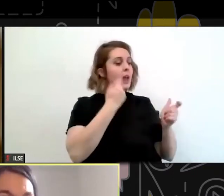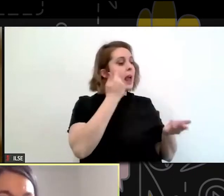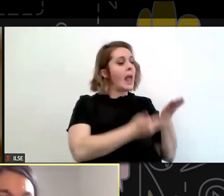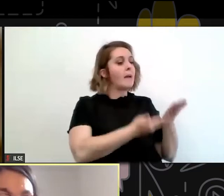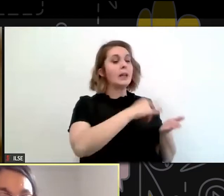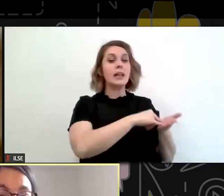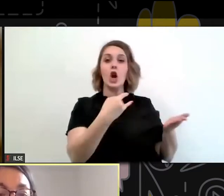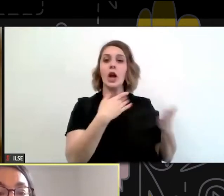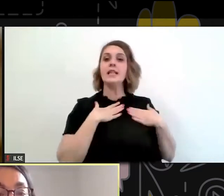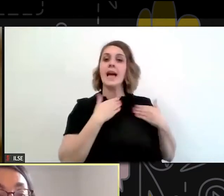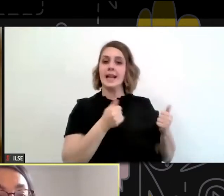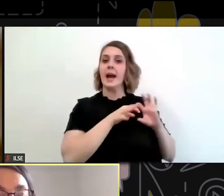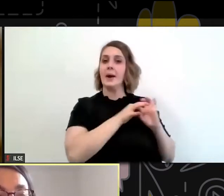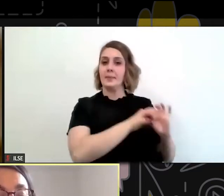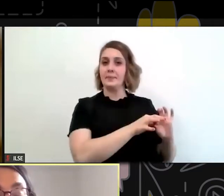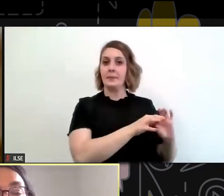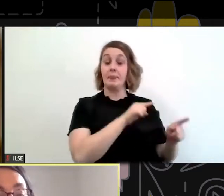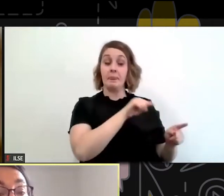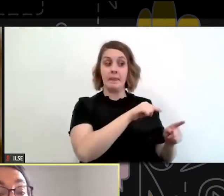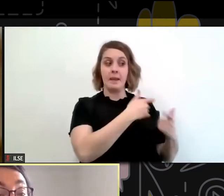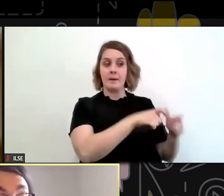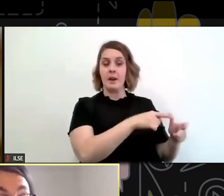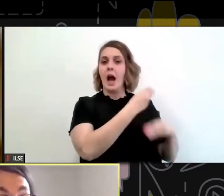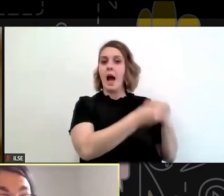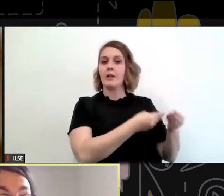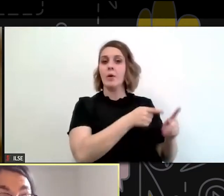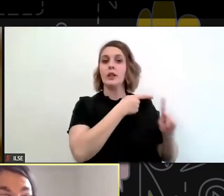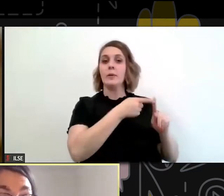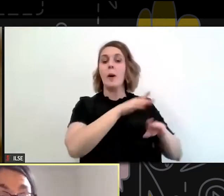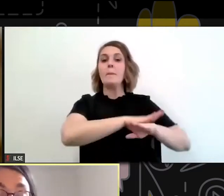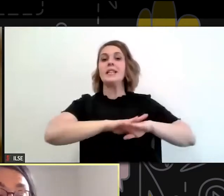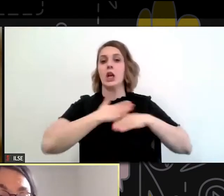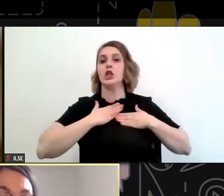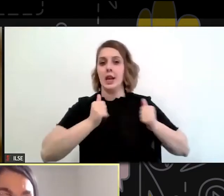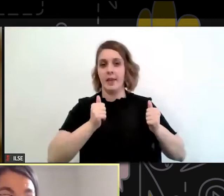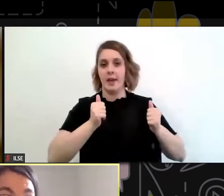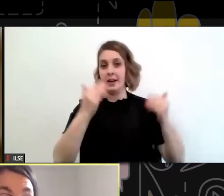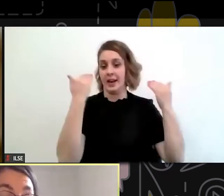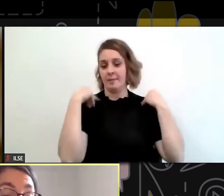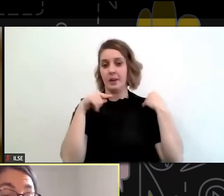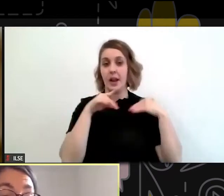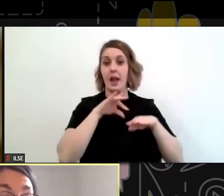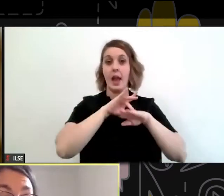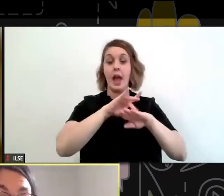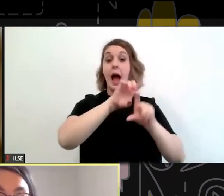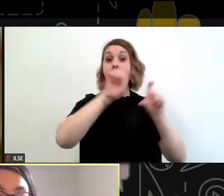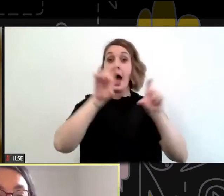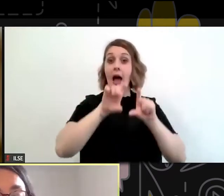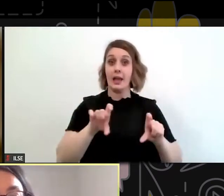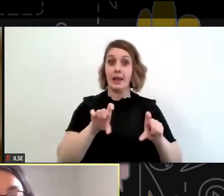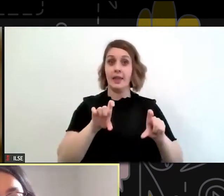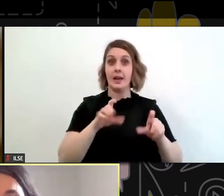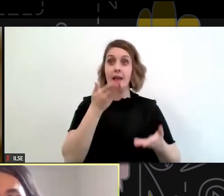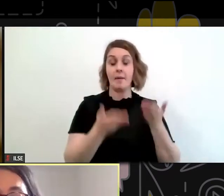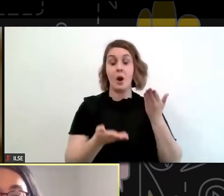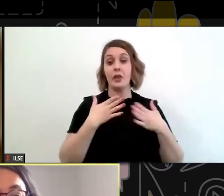tecnologías sanitarias. Es una parte que hacemos para el Ministerio de la Sanidad. Las agencias de evaluación de tecnologías sanitarias